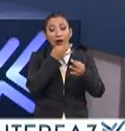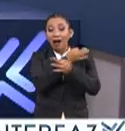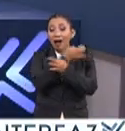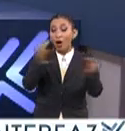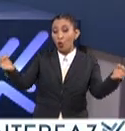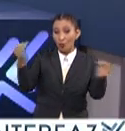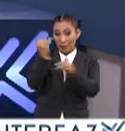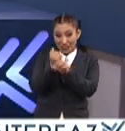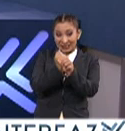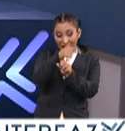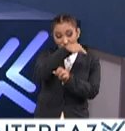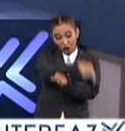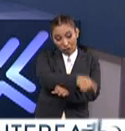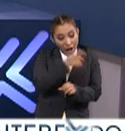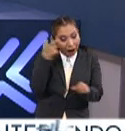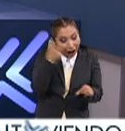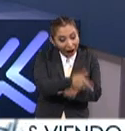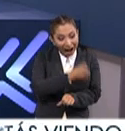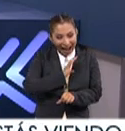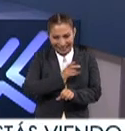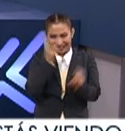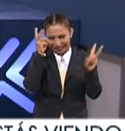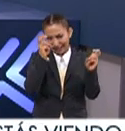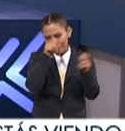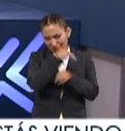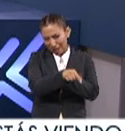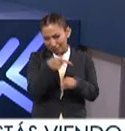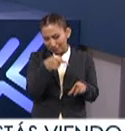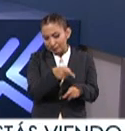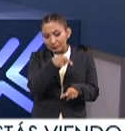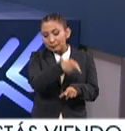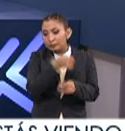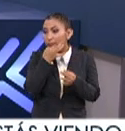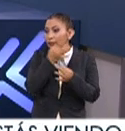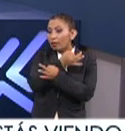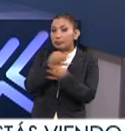una importante investigación en materia del cáncer, en este caso muy específico,